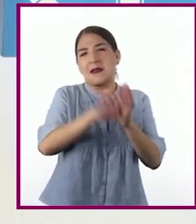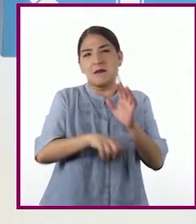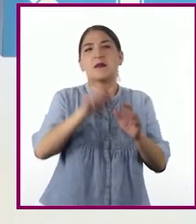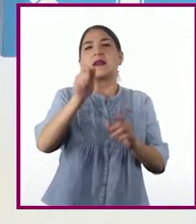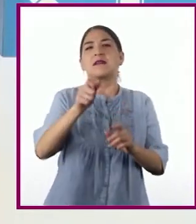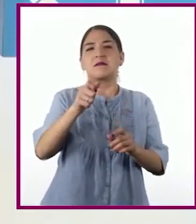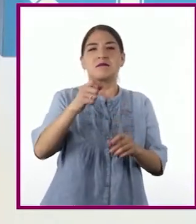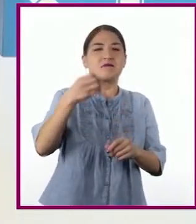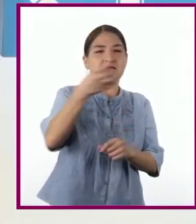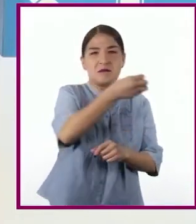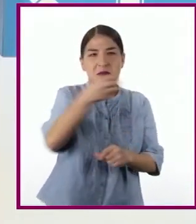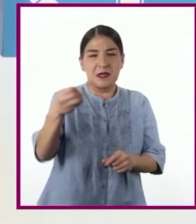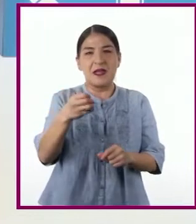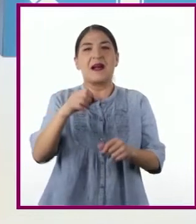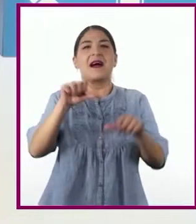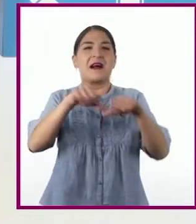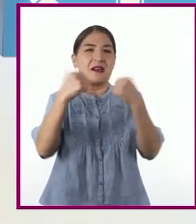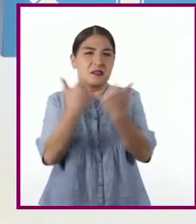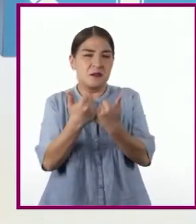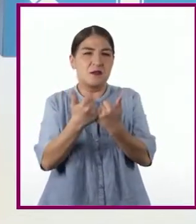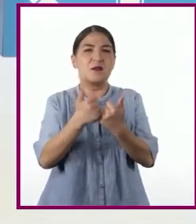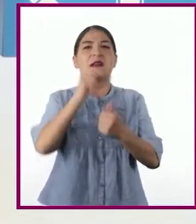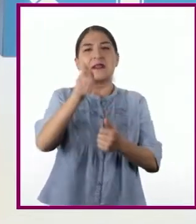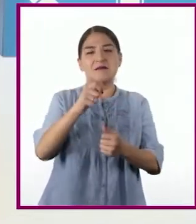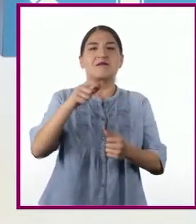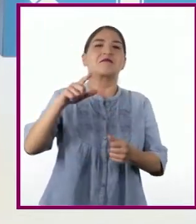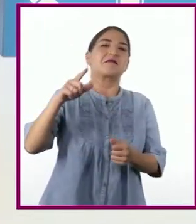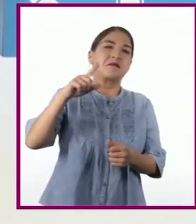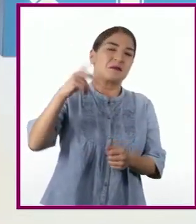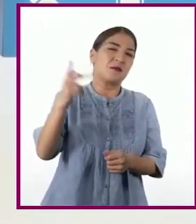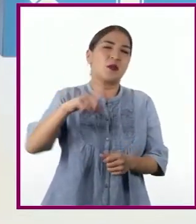autoridades, organizaciones y otros actores más.